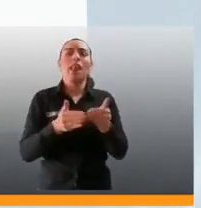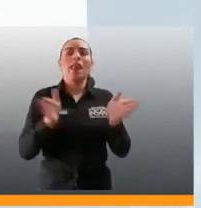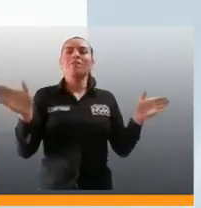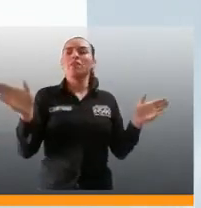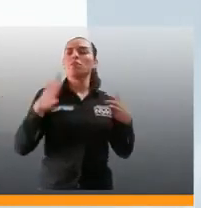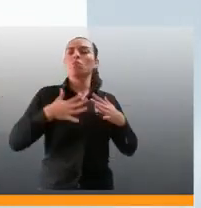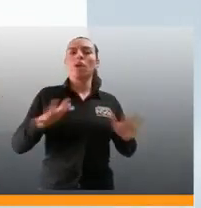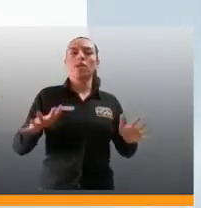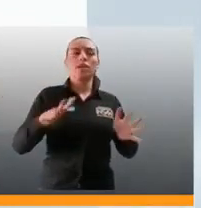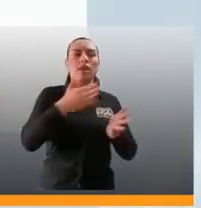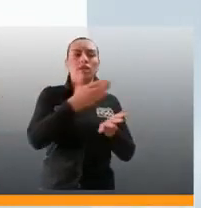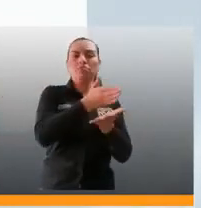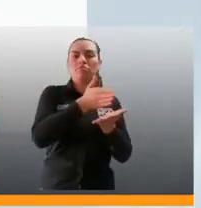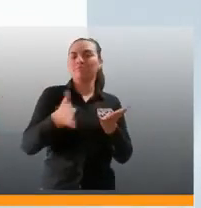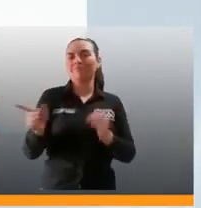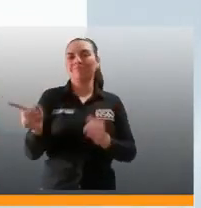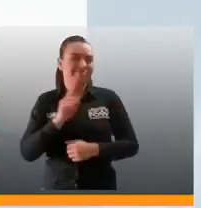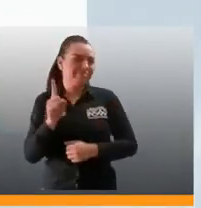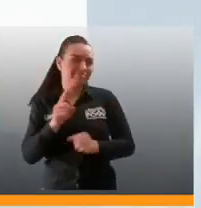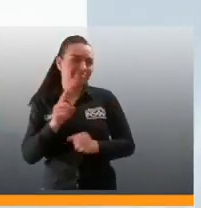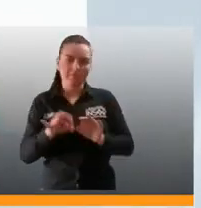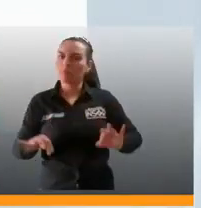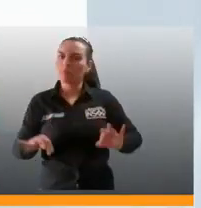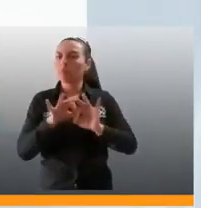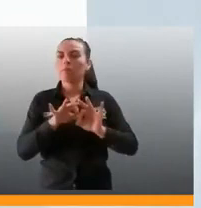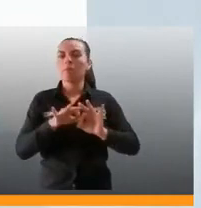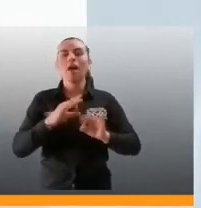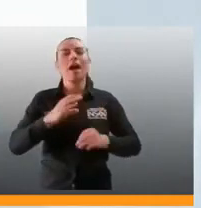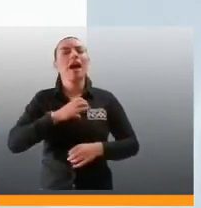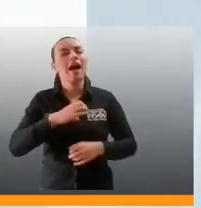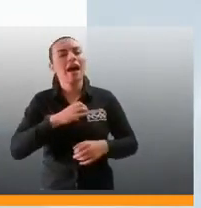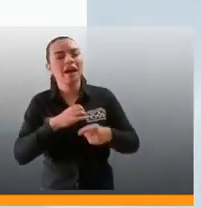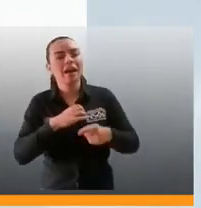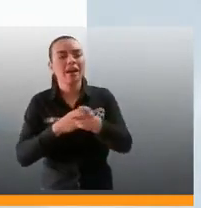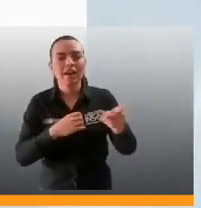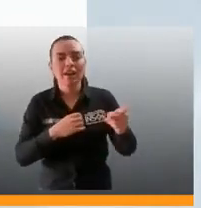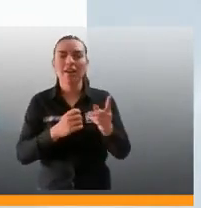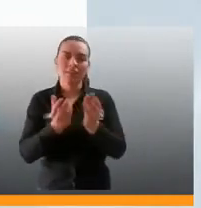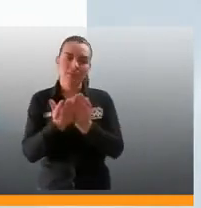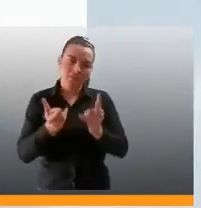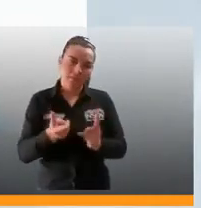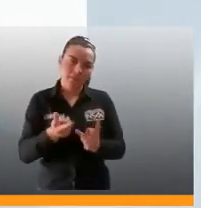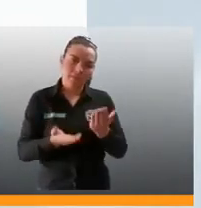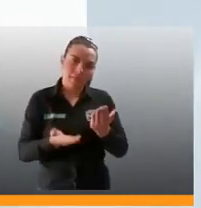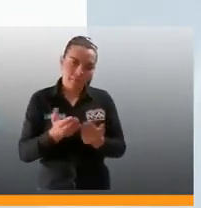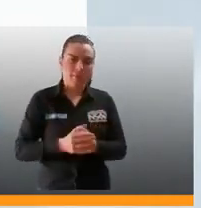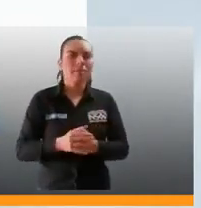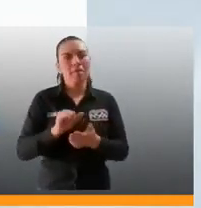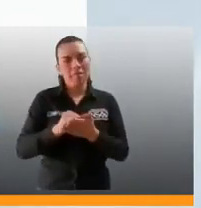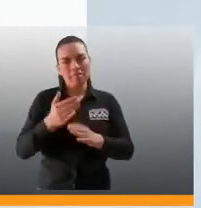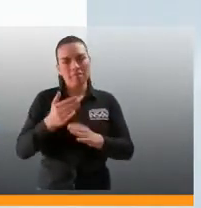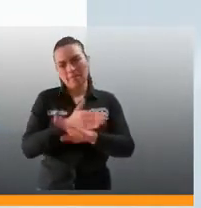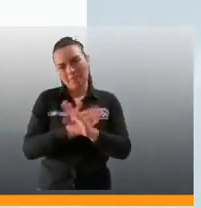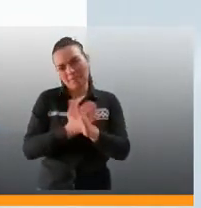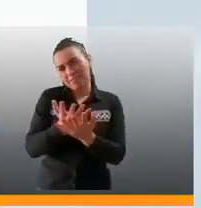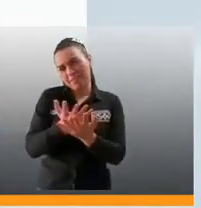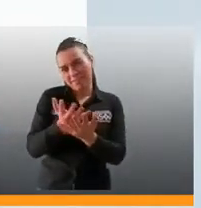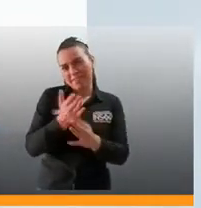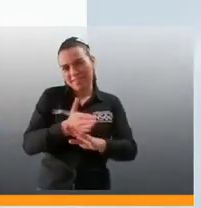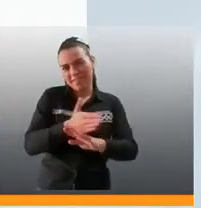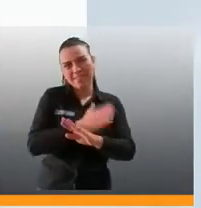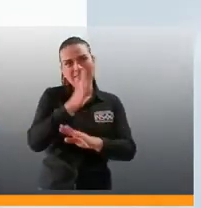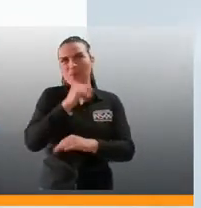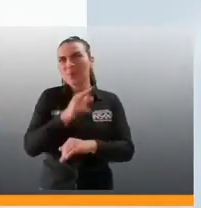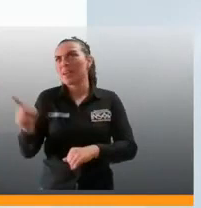que saberlos escoger de acuerdo a las características que tengan los estudiantes, como lo mencionaba en la recomendación anterior. Es decir,